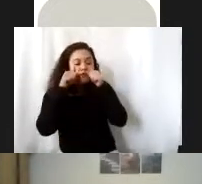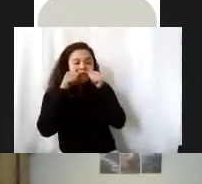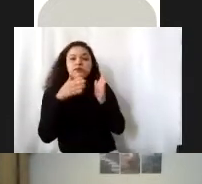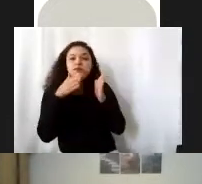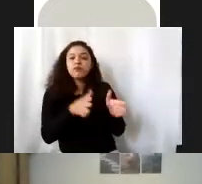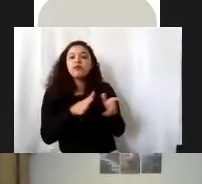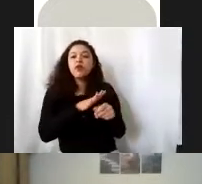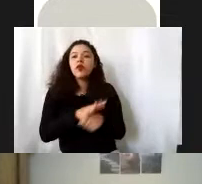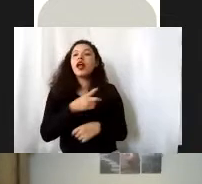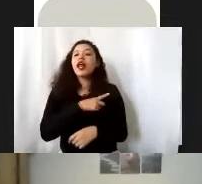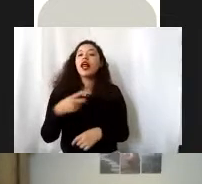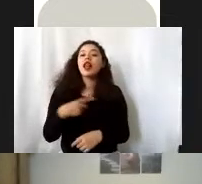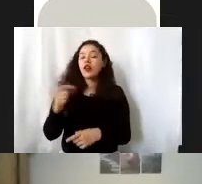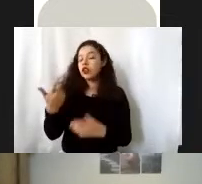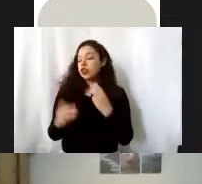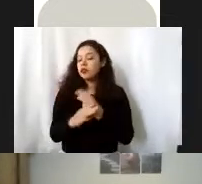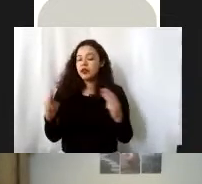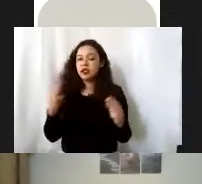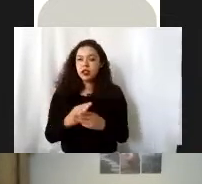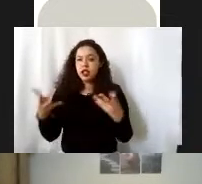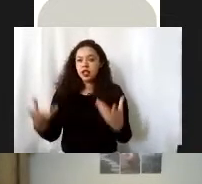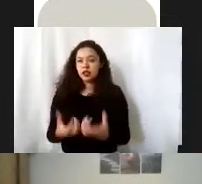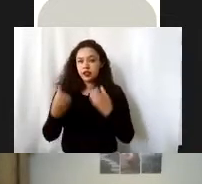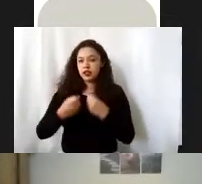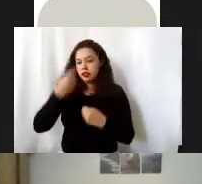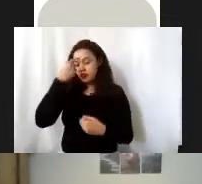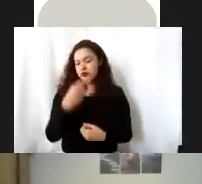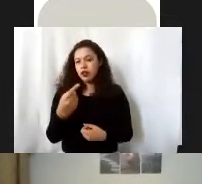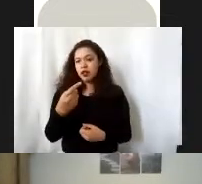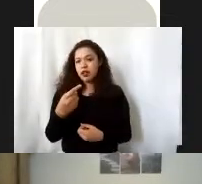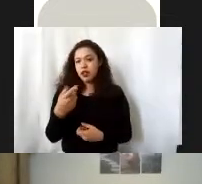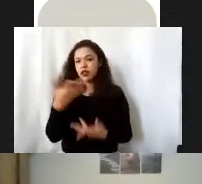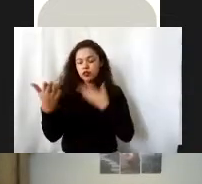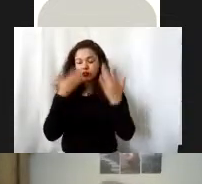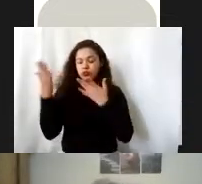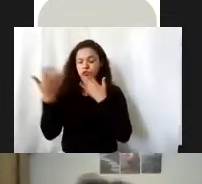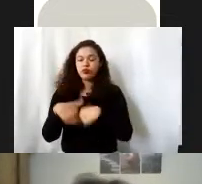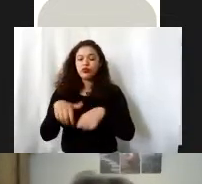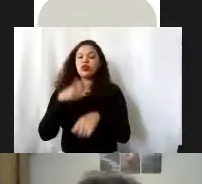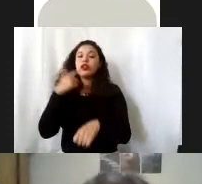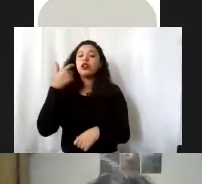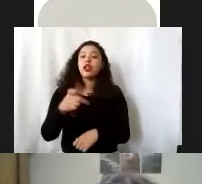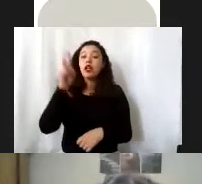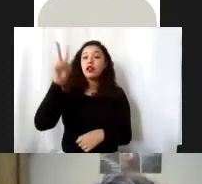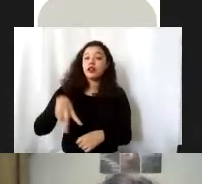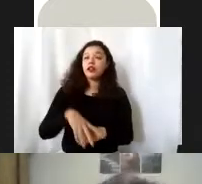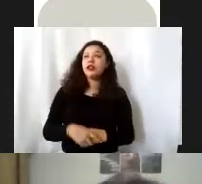tienen que retomar otros elementos para ver que ese estudio socioeconómico realmente,